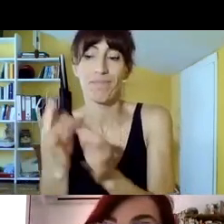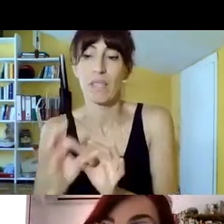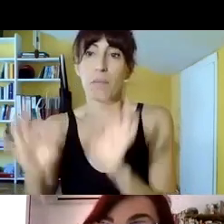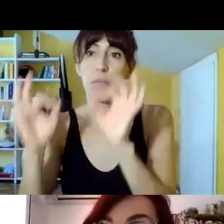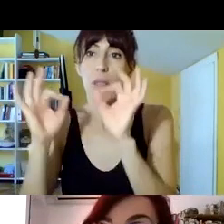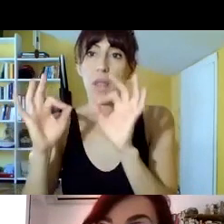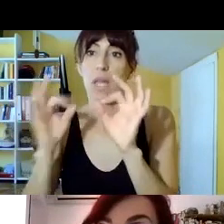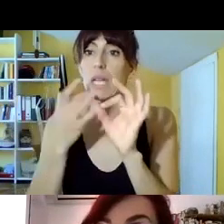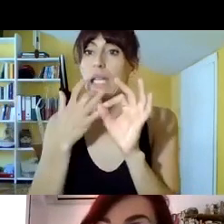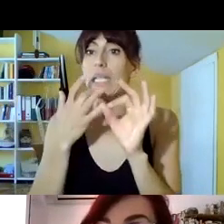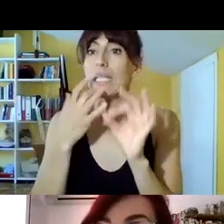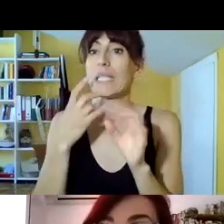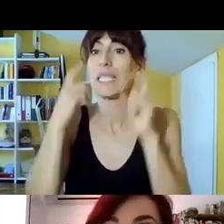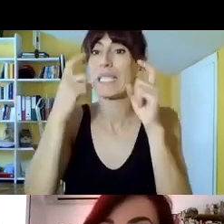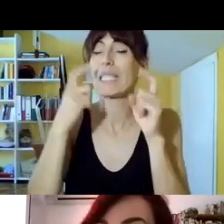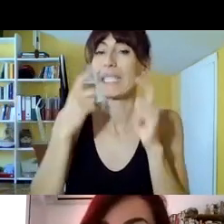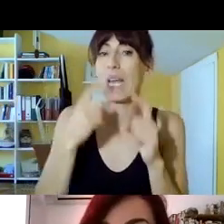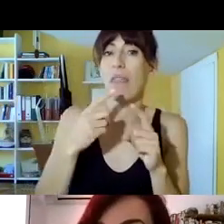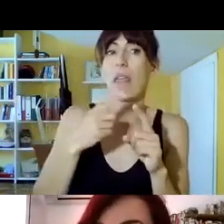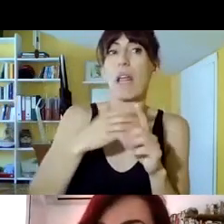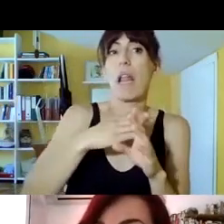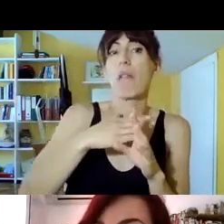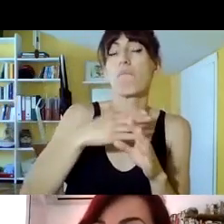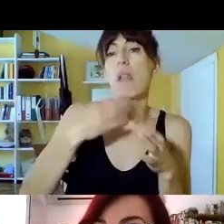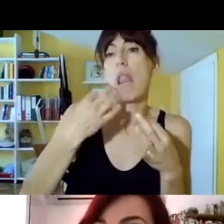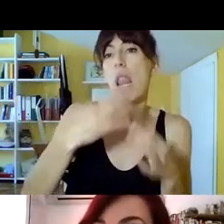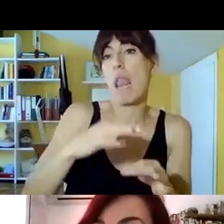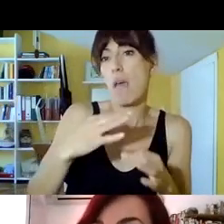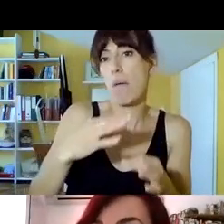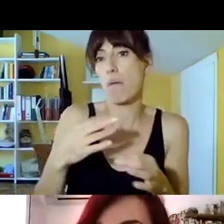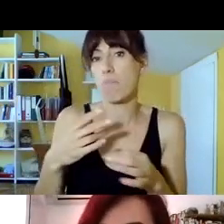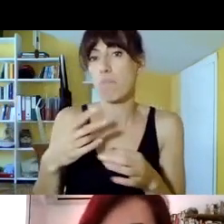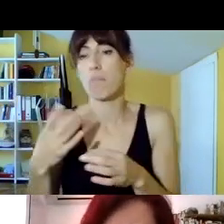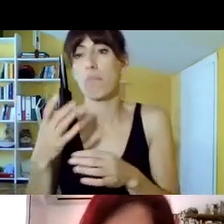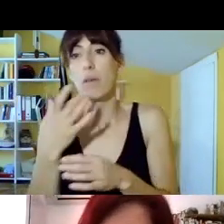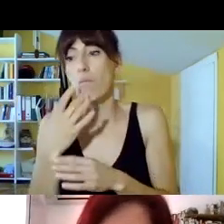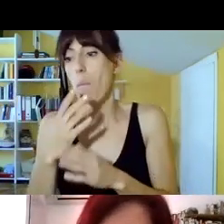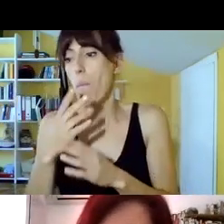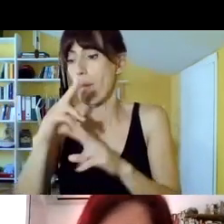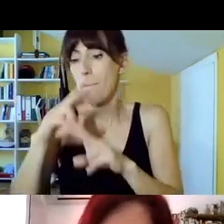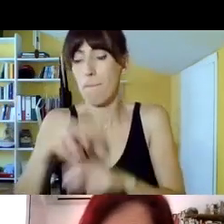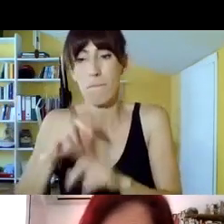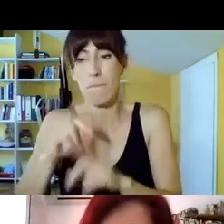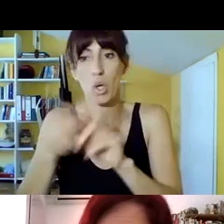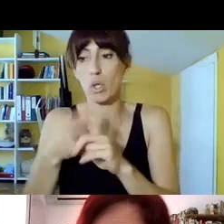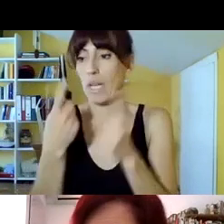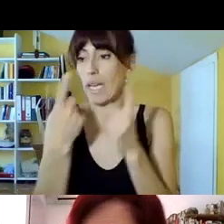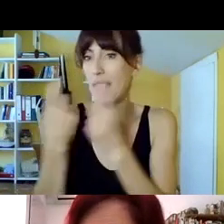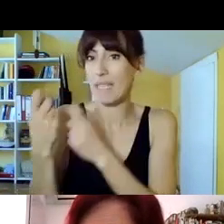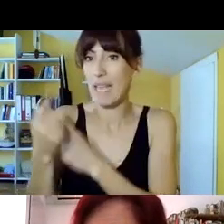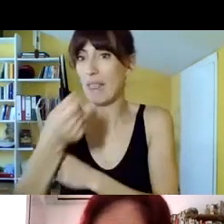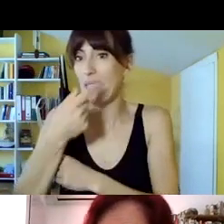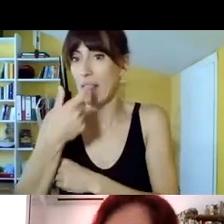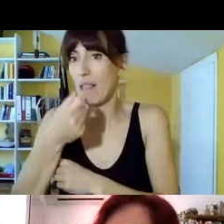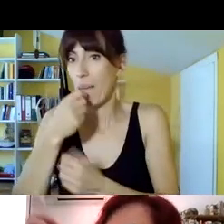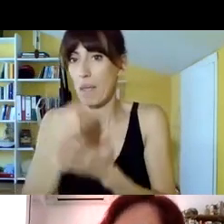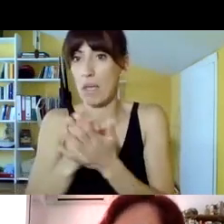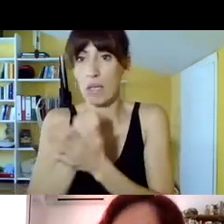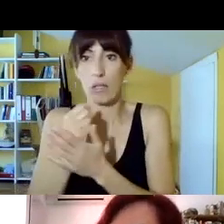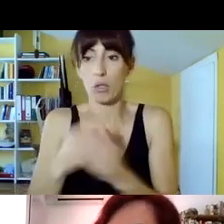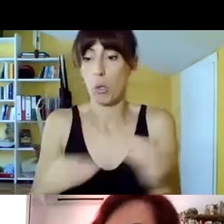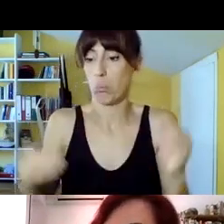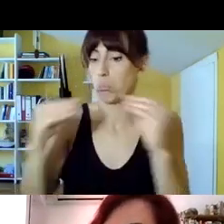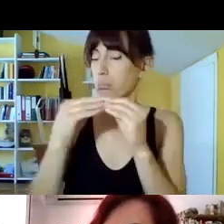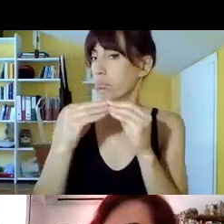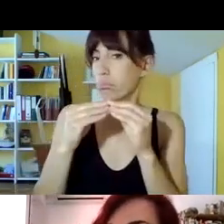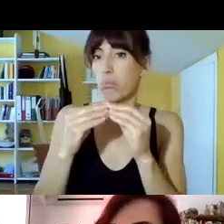Especialmente en intensidades leves y moderadas, no se correlaciona en absoluto con el pronóstico ni con la necesidad de tratamiento. Es decir, tú puedes